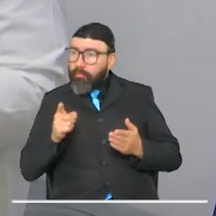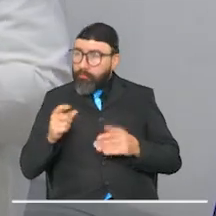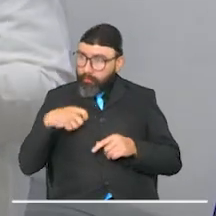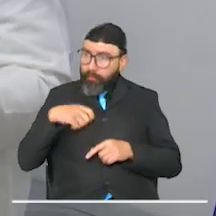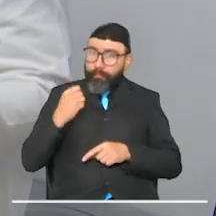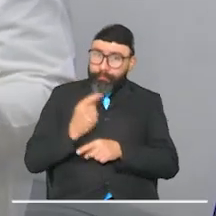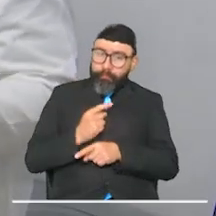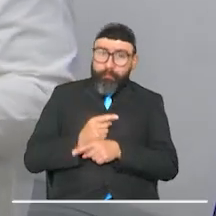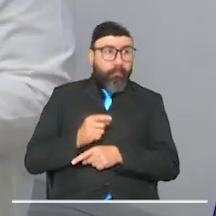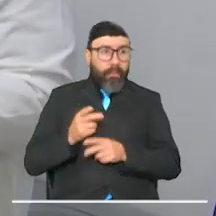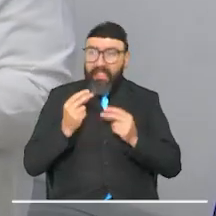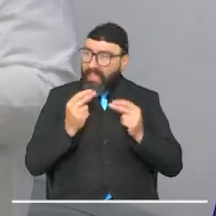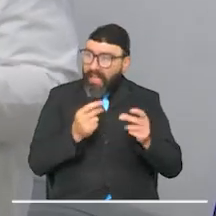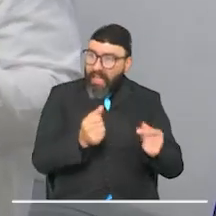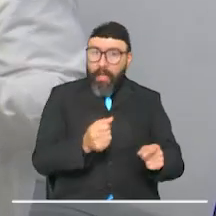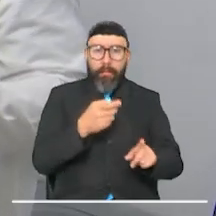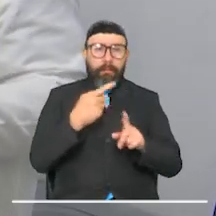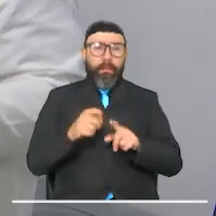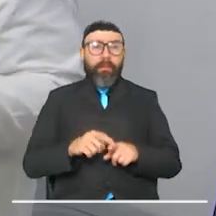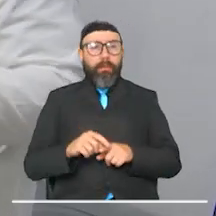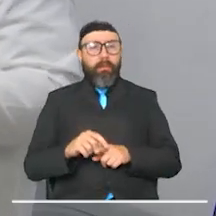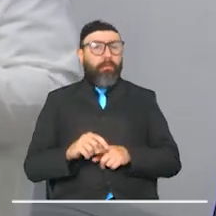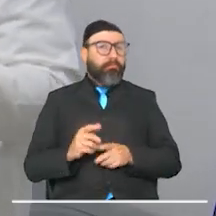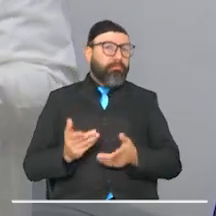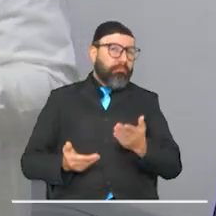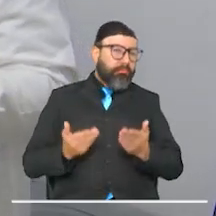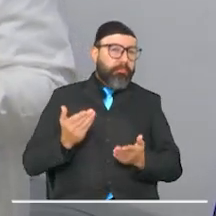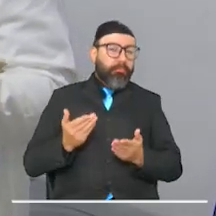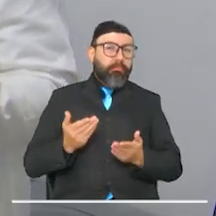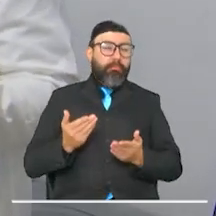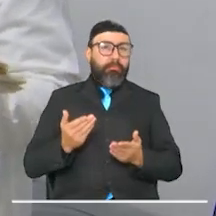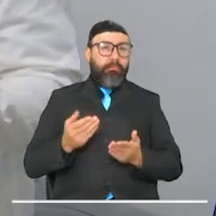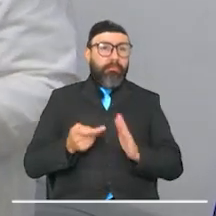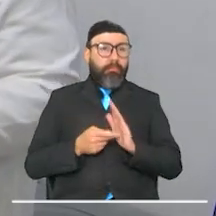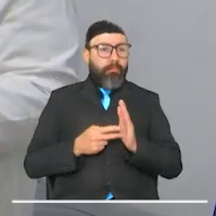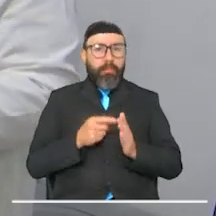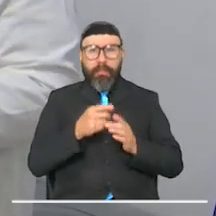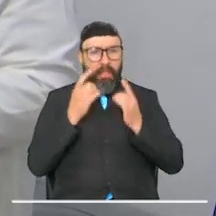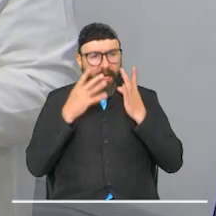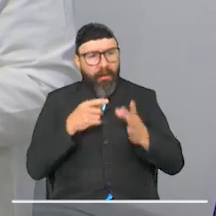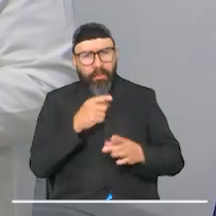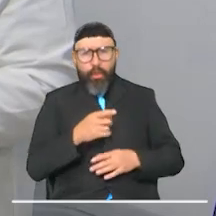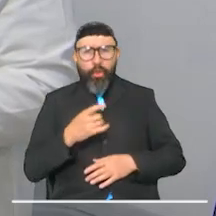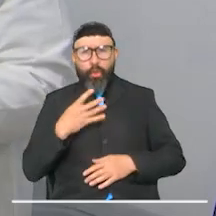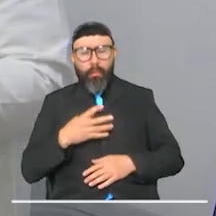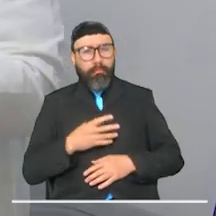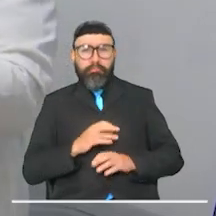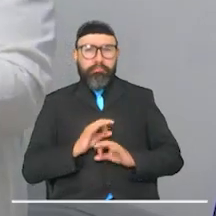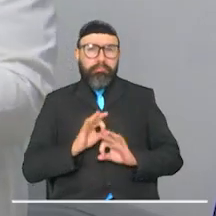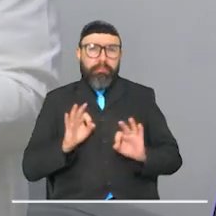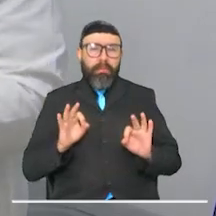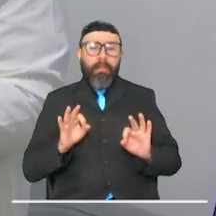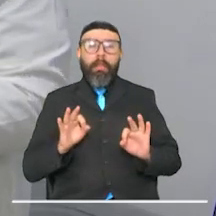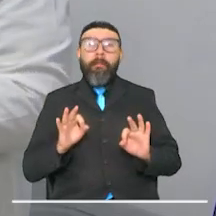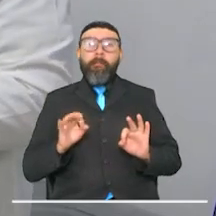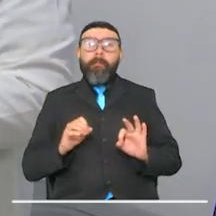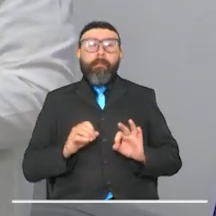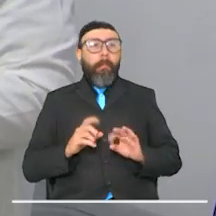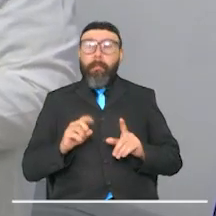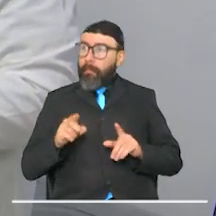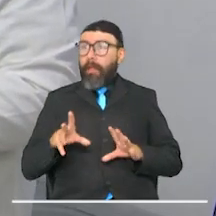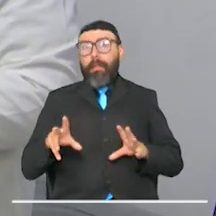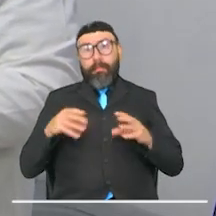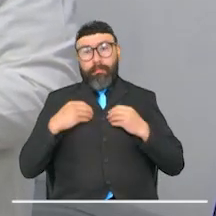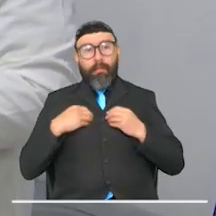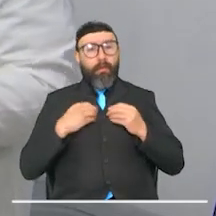por la rapidez por lo inococo es decir no no provoca dolor y es muy aceptado por